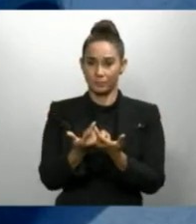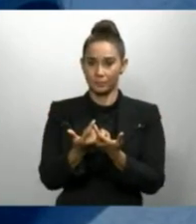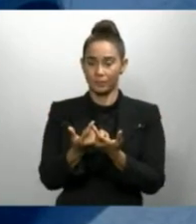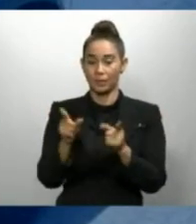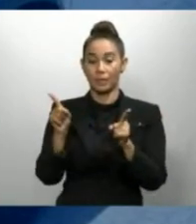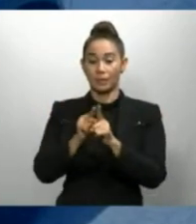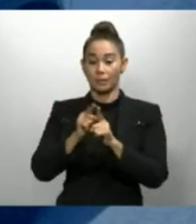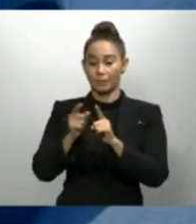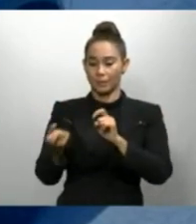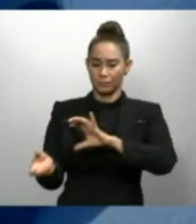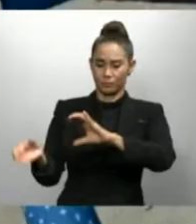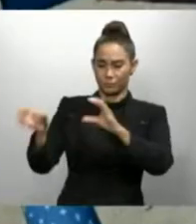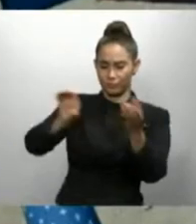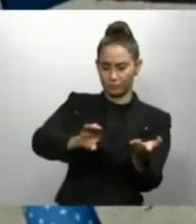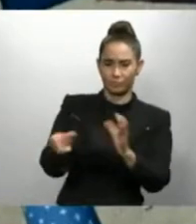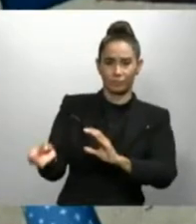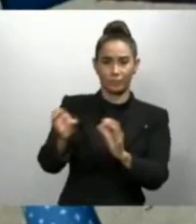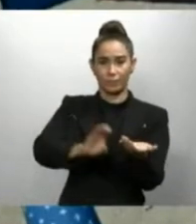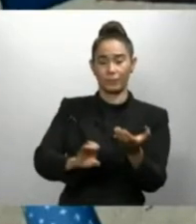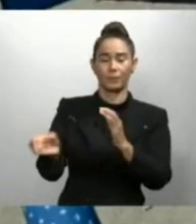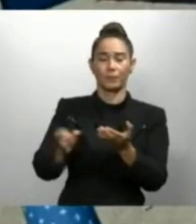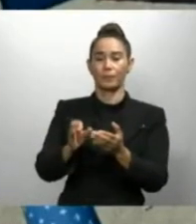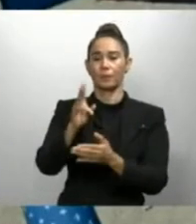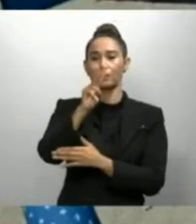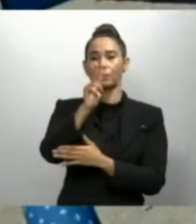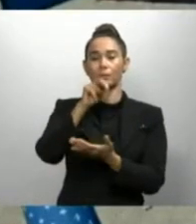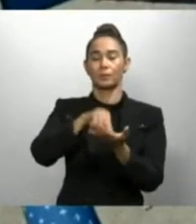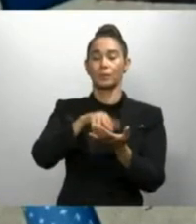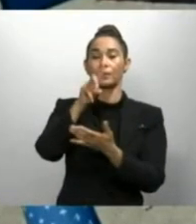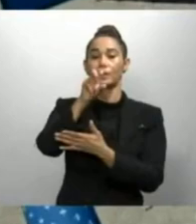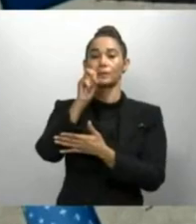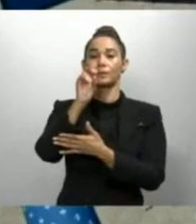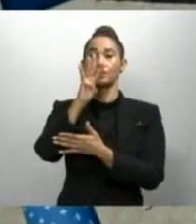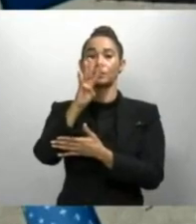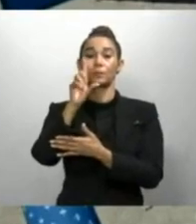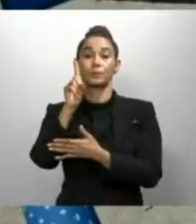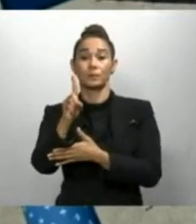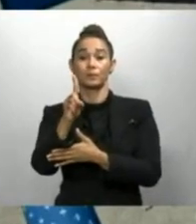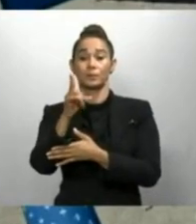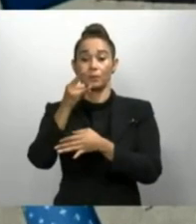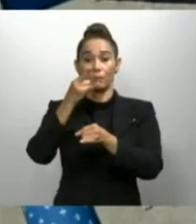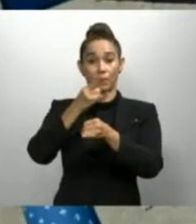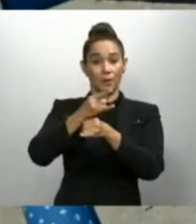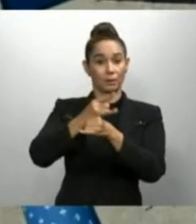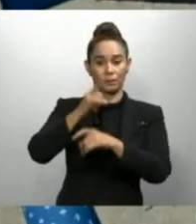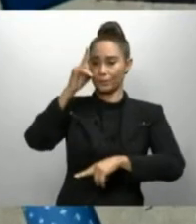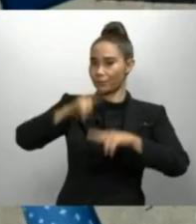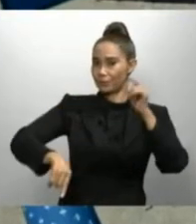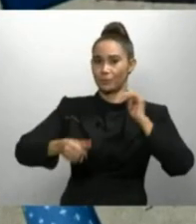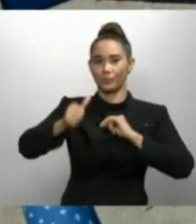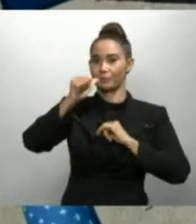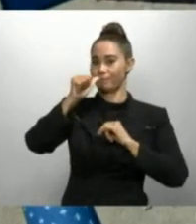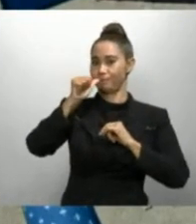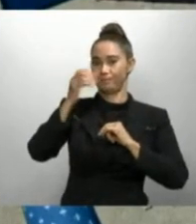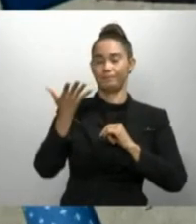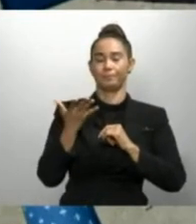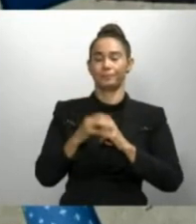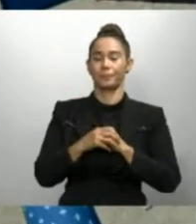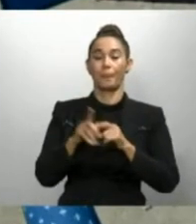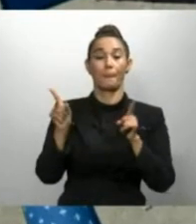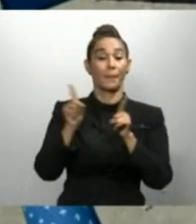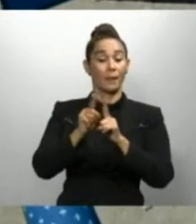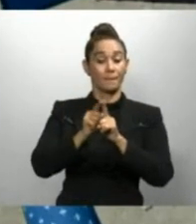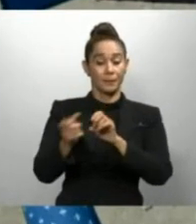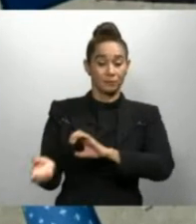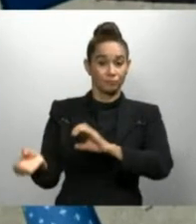decomisado 2.141 galones de diferentes tipos de alcohol no apto para el consumo humano. Se han